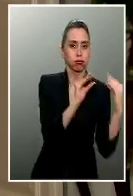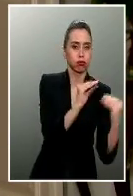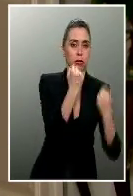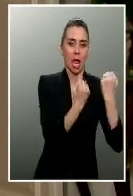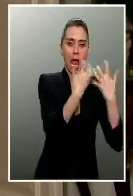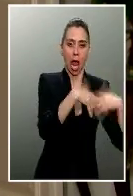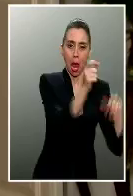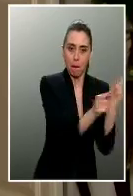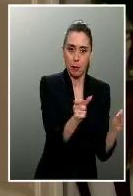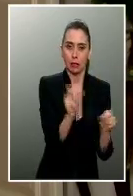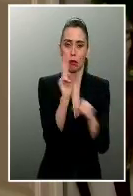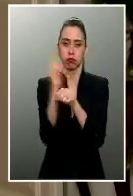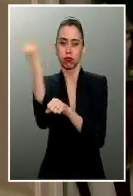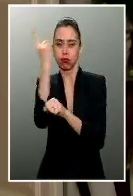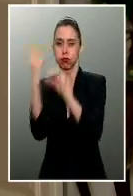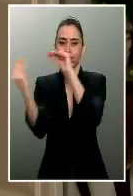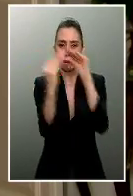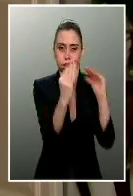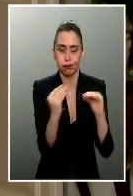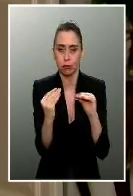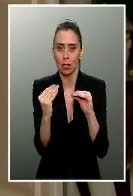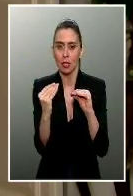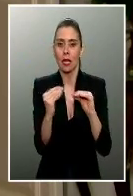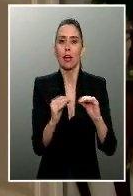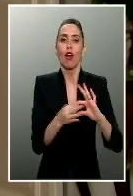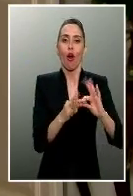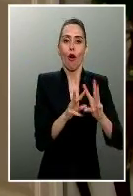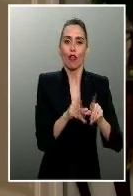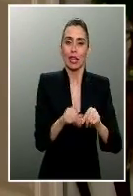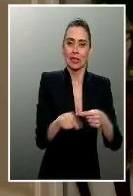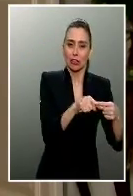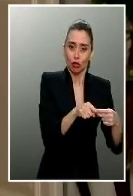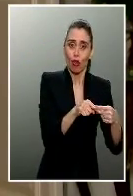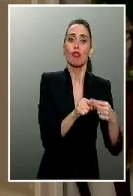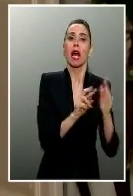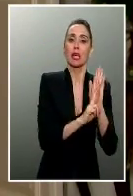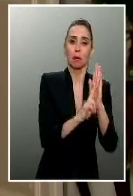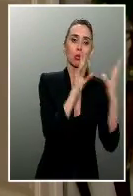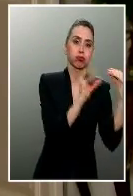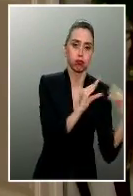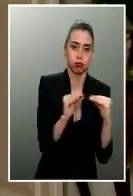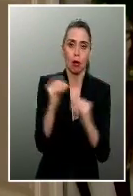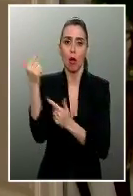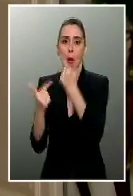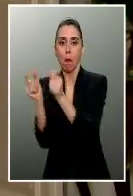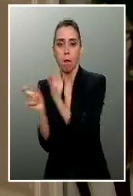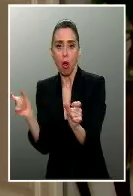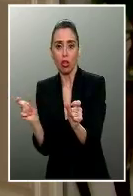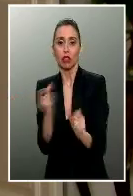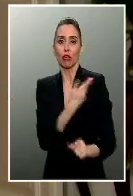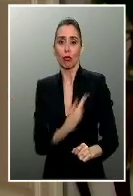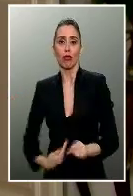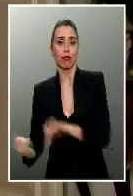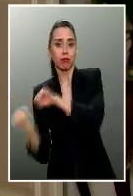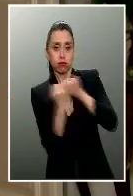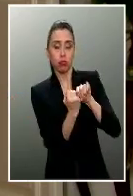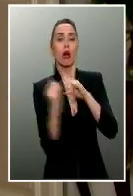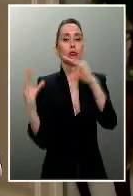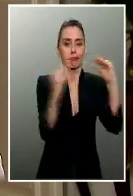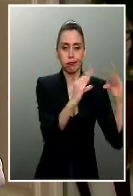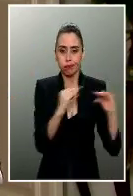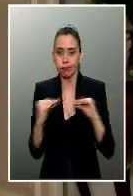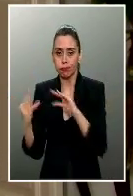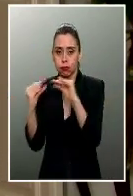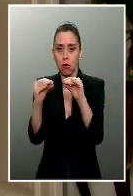los empresarios los académicos las representantes del mundo social del mundo político de gobierno y de oposición de manera